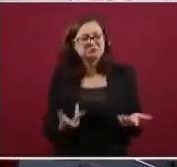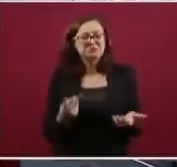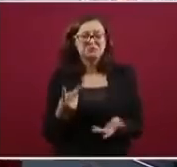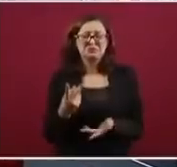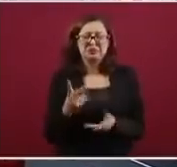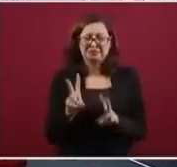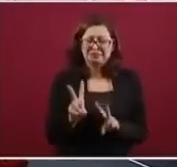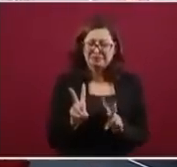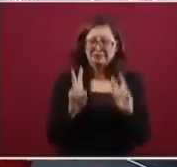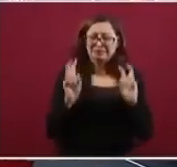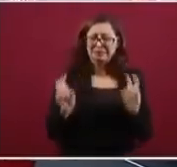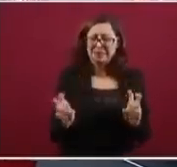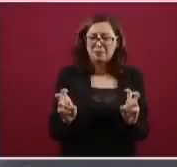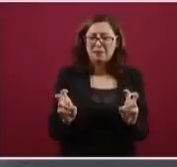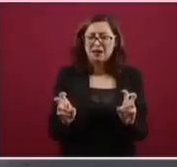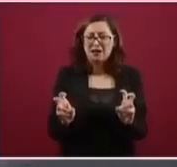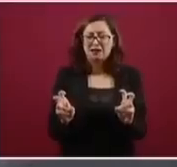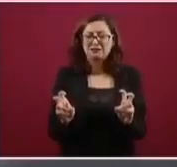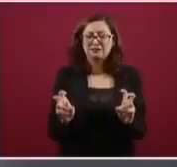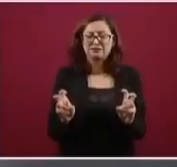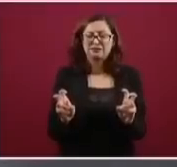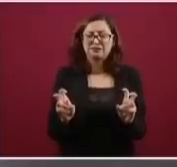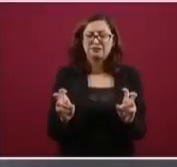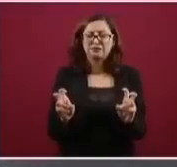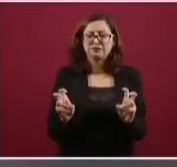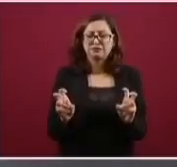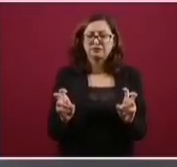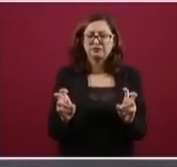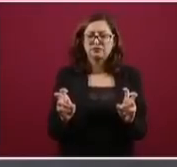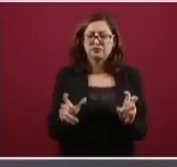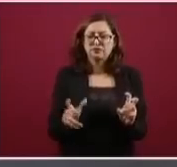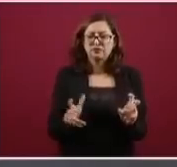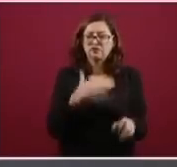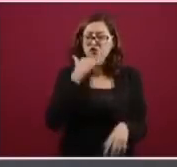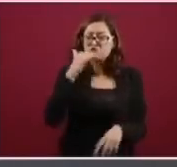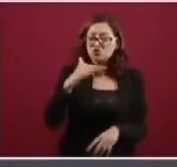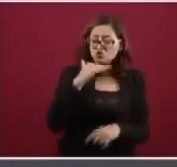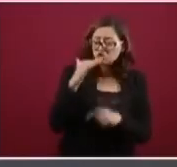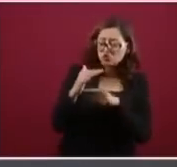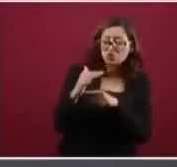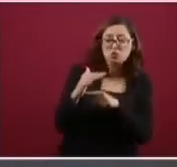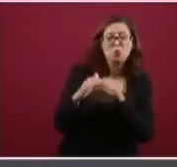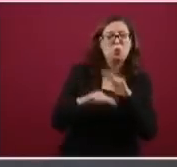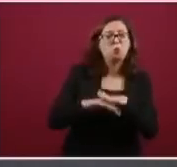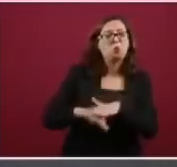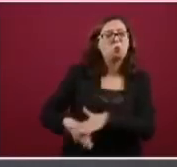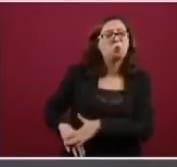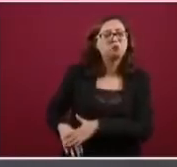veces utilizada repetida la palabra corrupción